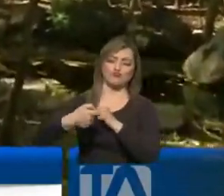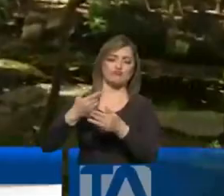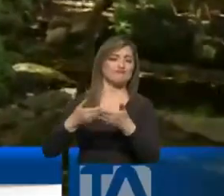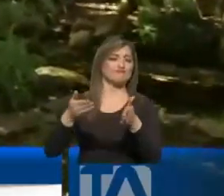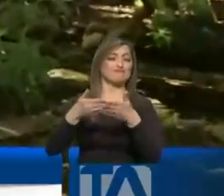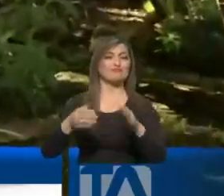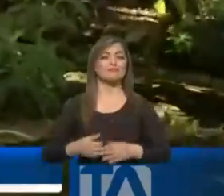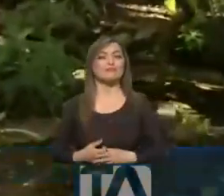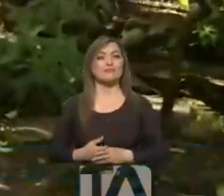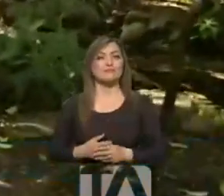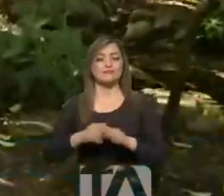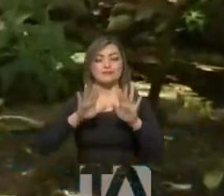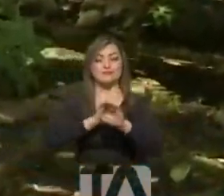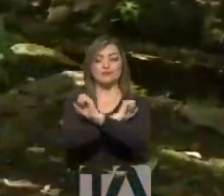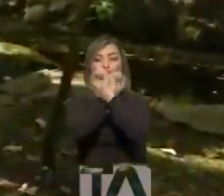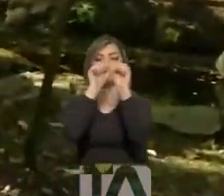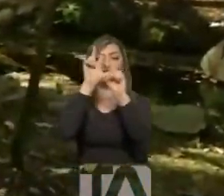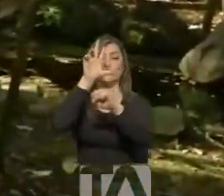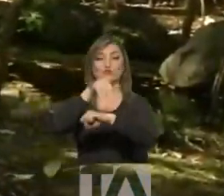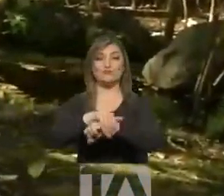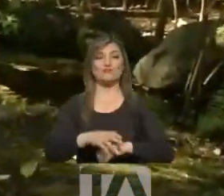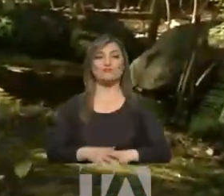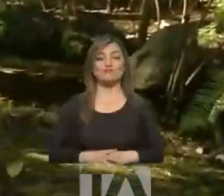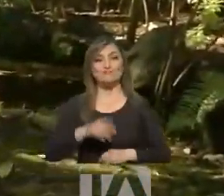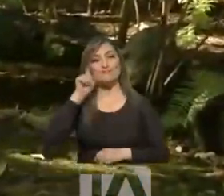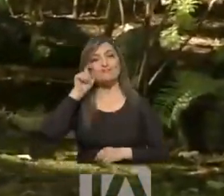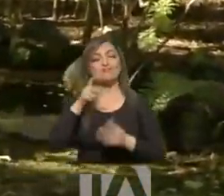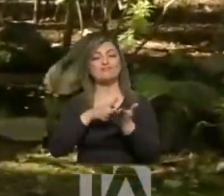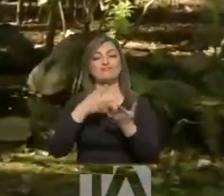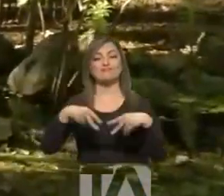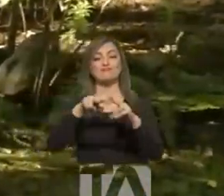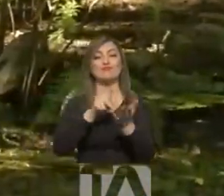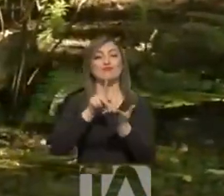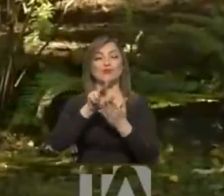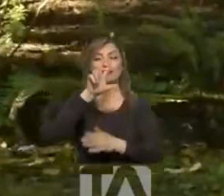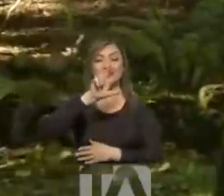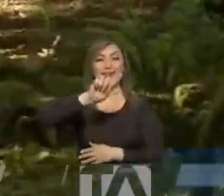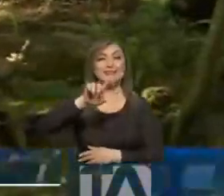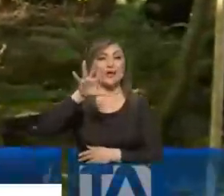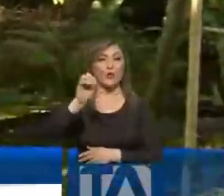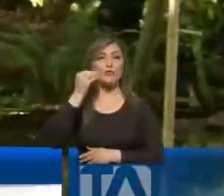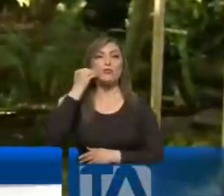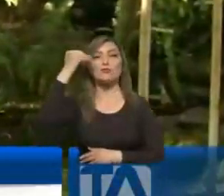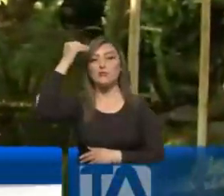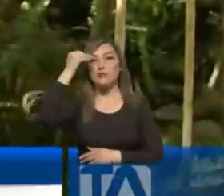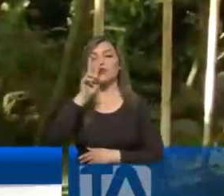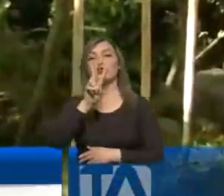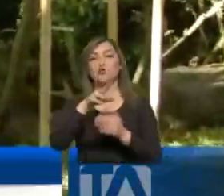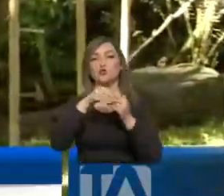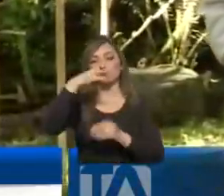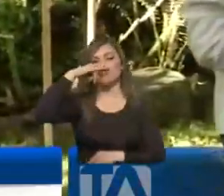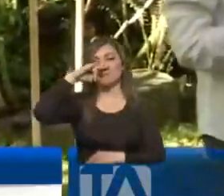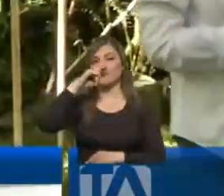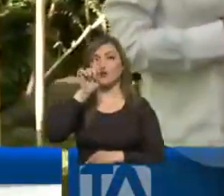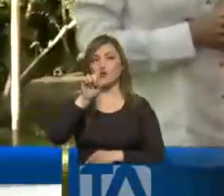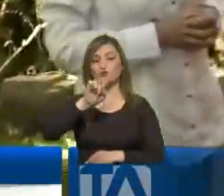a la ciudadanía de 10 de la mañana a 3 de la tarde, ¿correcto? Recordemos los costos, por favor. 3.50 para adultos, $2 para